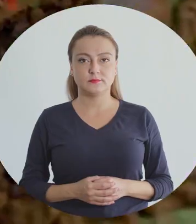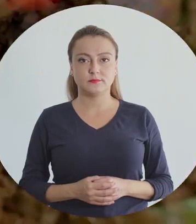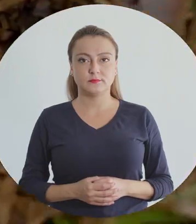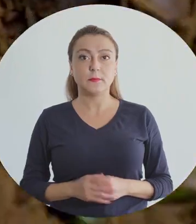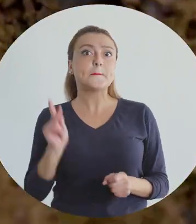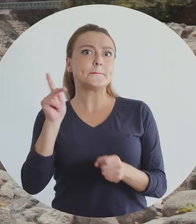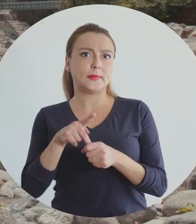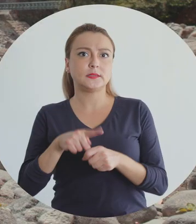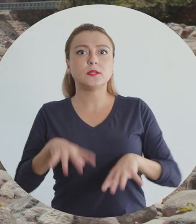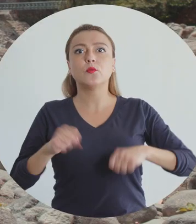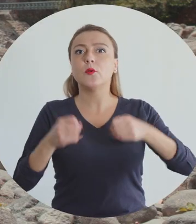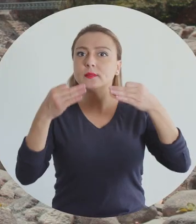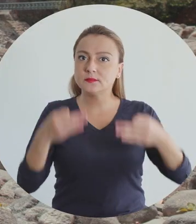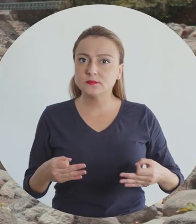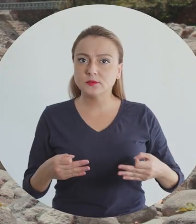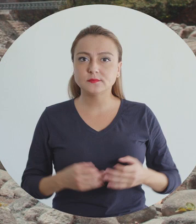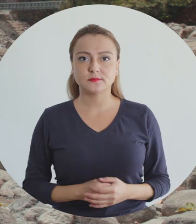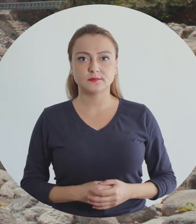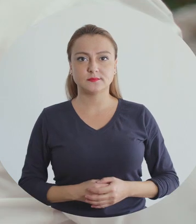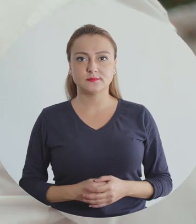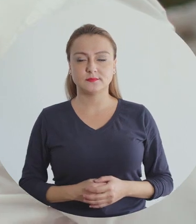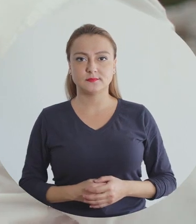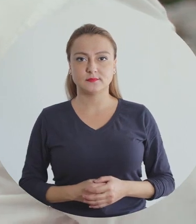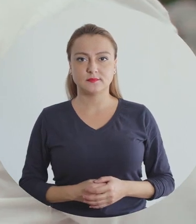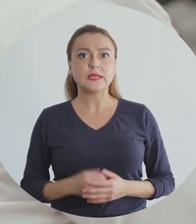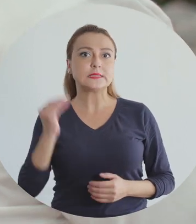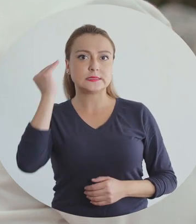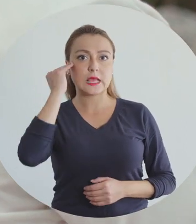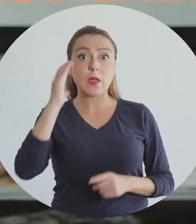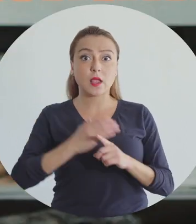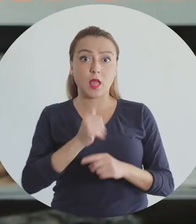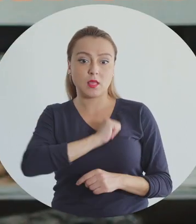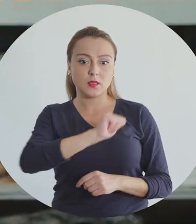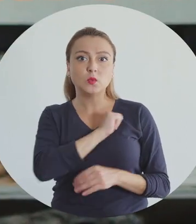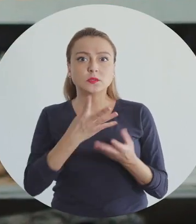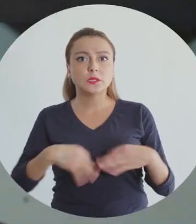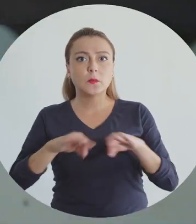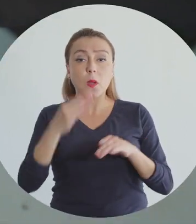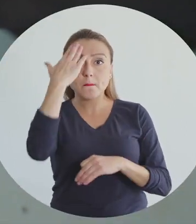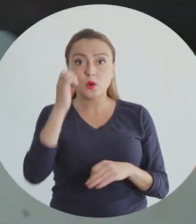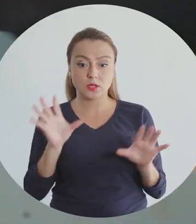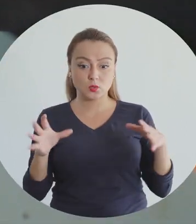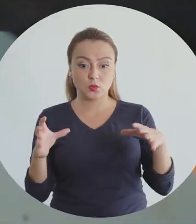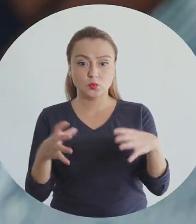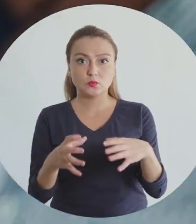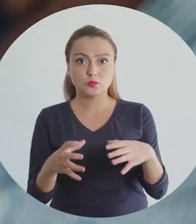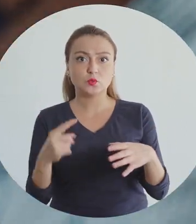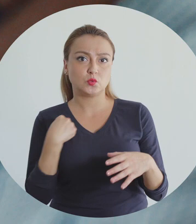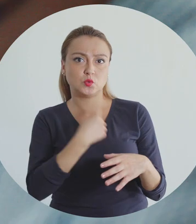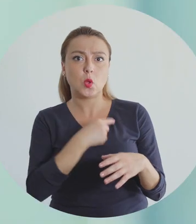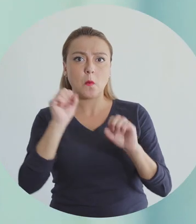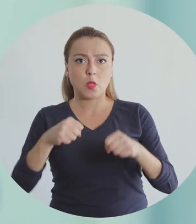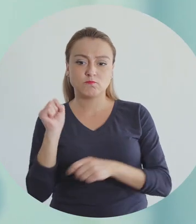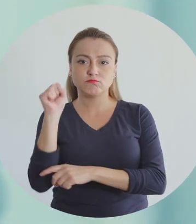La que participa en la toma de decisiones. La que sabe que cada acción importa porque solo juntos y juntas le